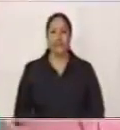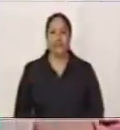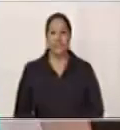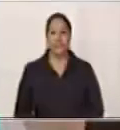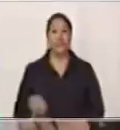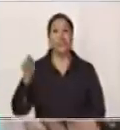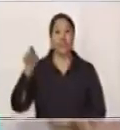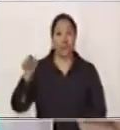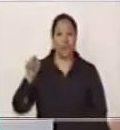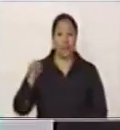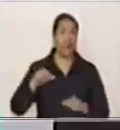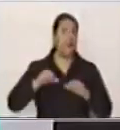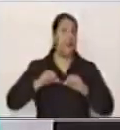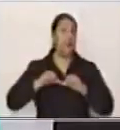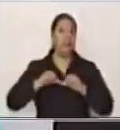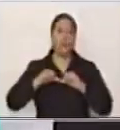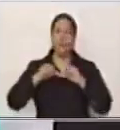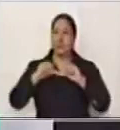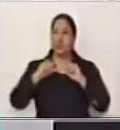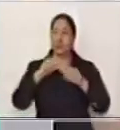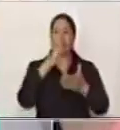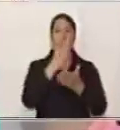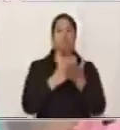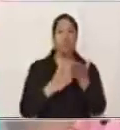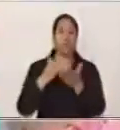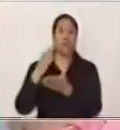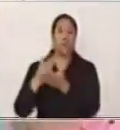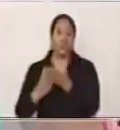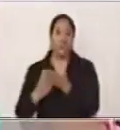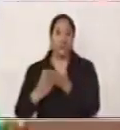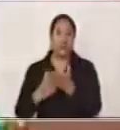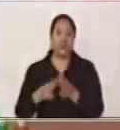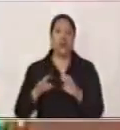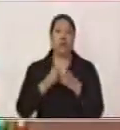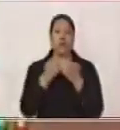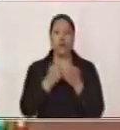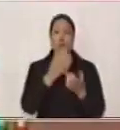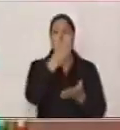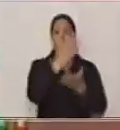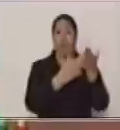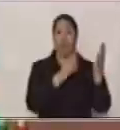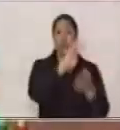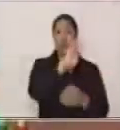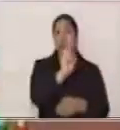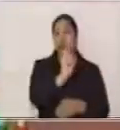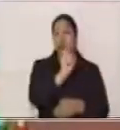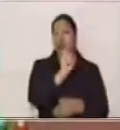Aquí todavía podemos sacar la mitad y decimos que la mitad de 30